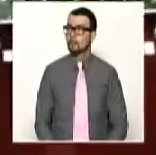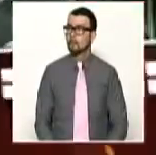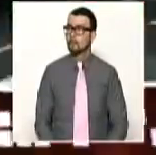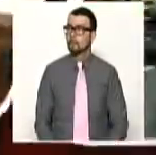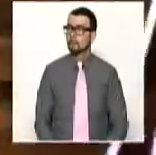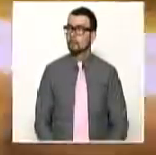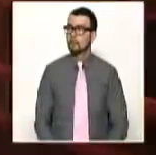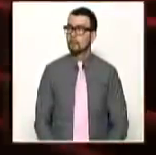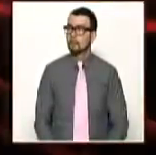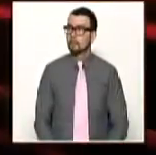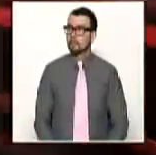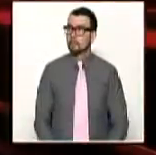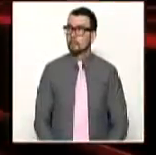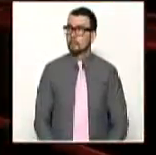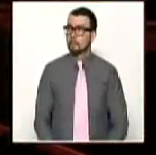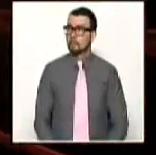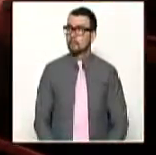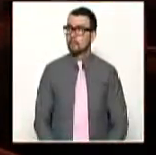Garzón Ramírez.